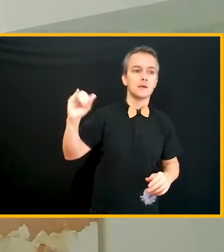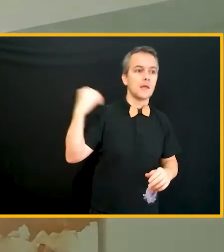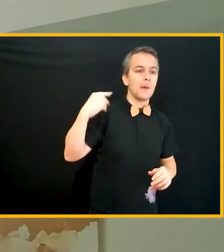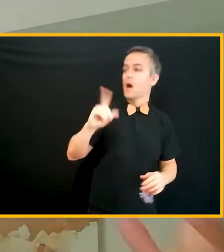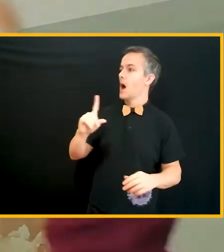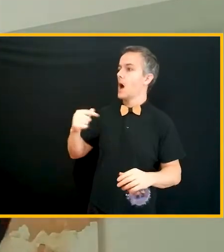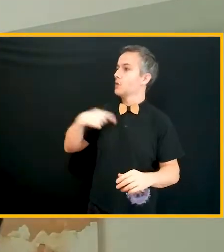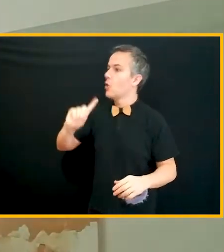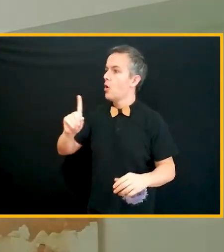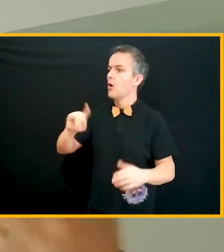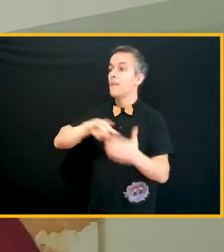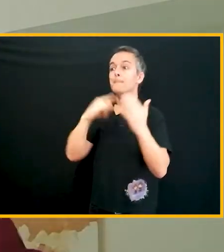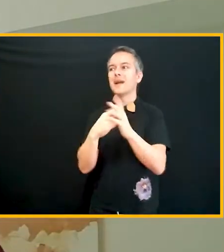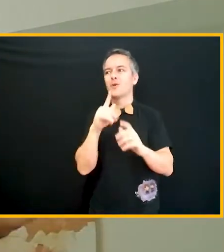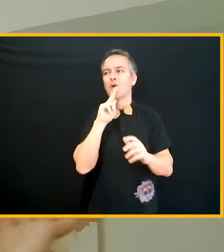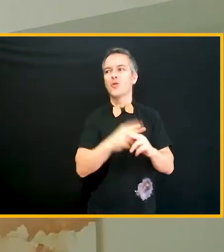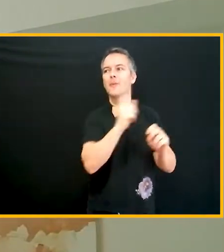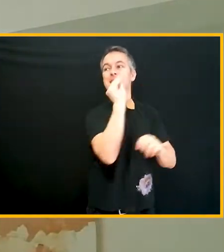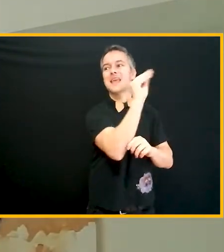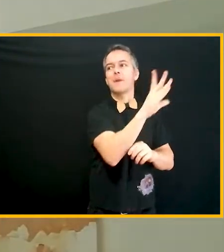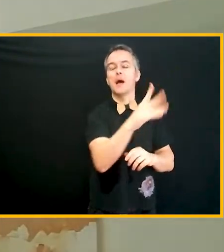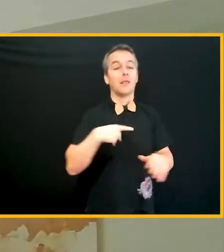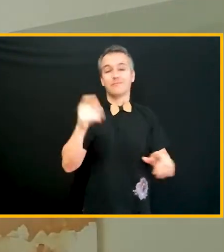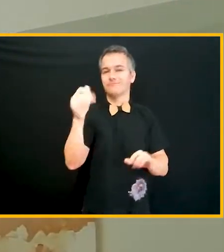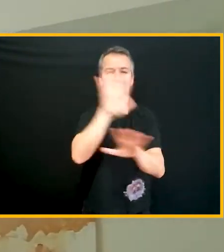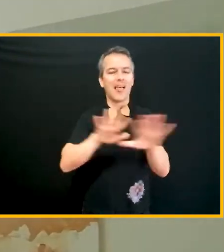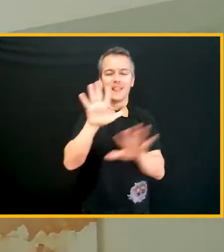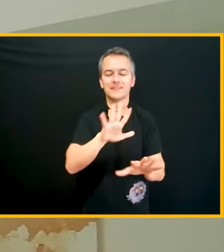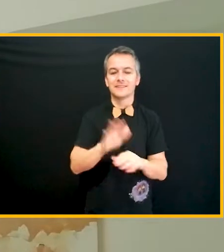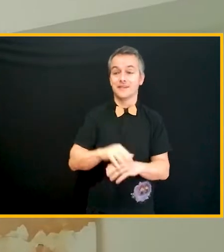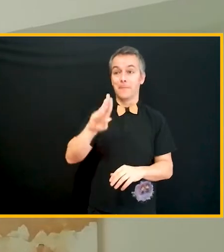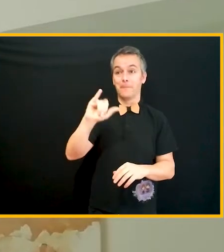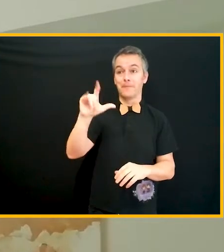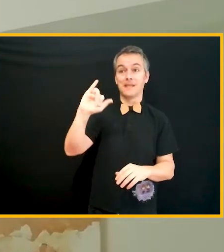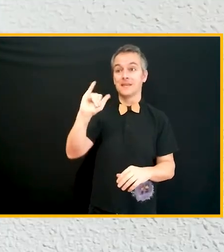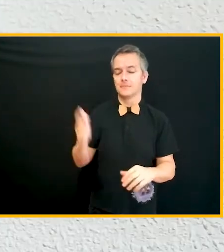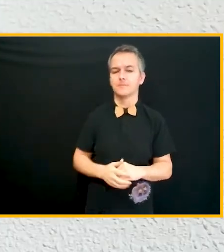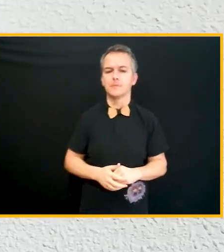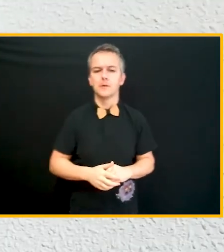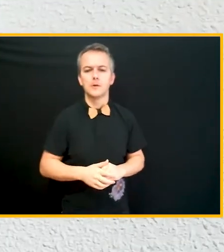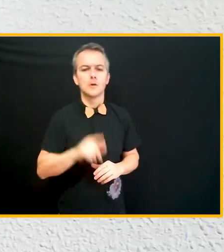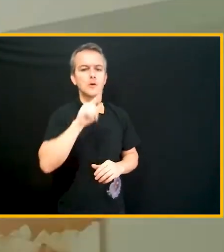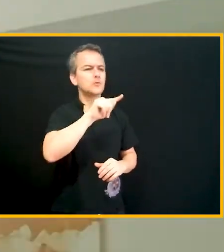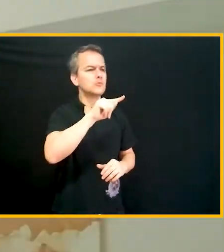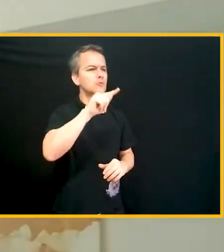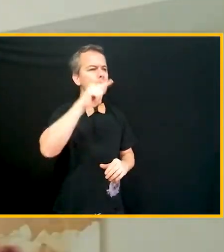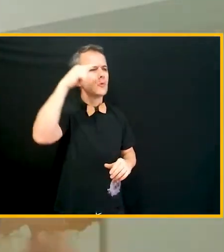método. No sé, fui de inglés. Cucú. Pili. Pili, lo tienes al